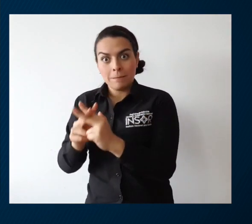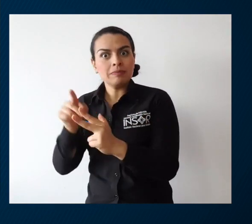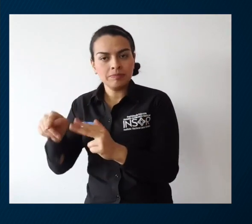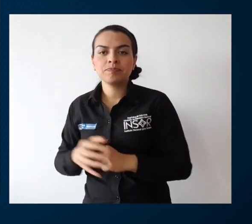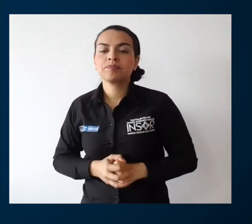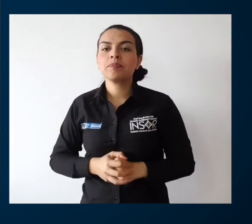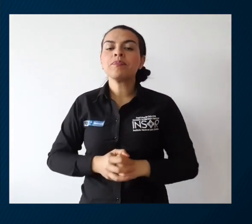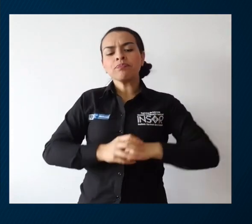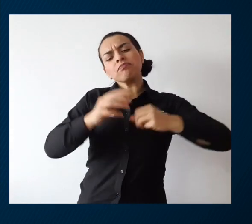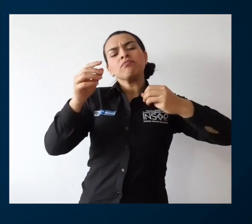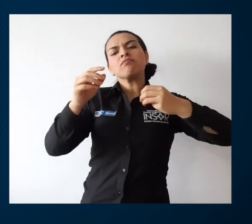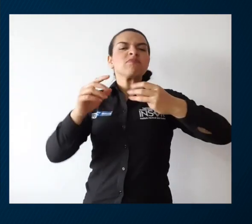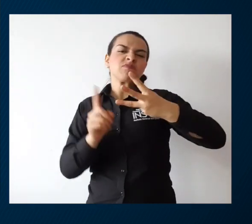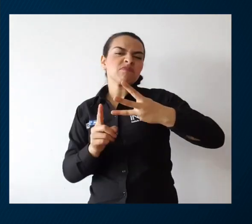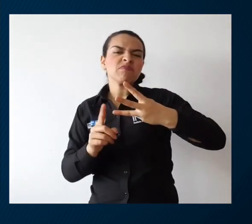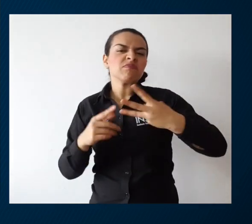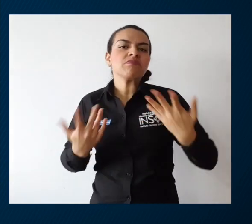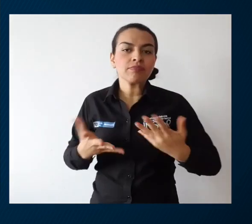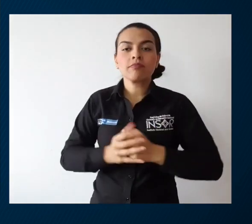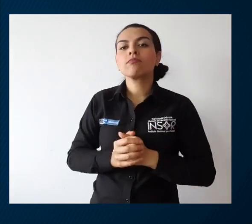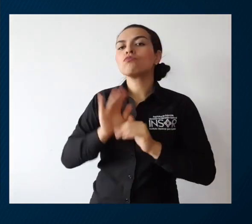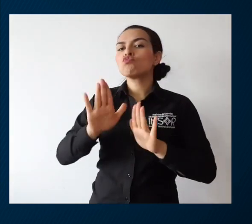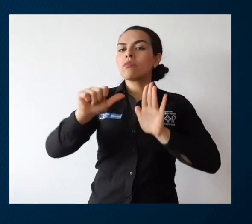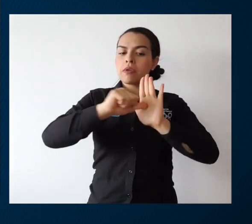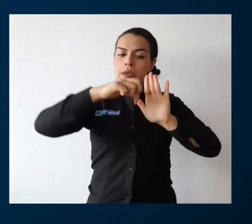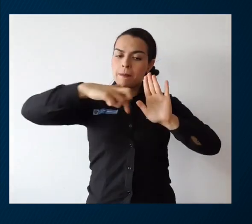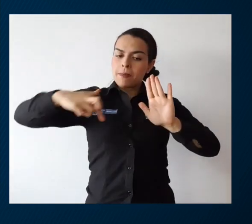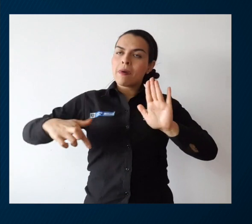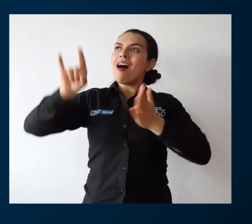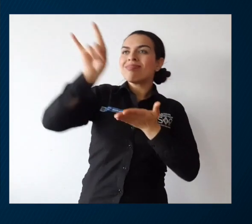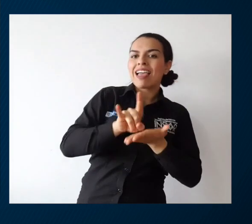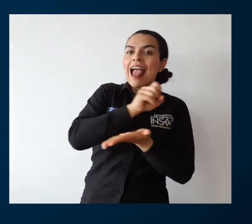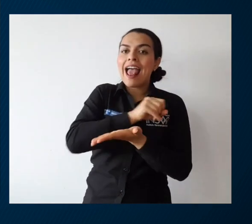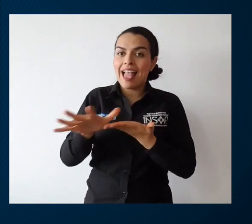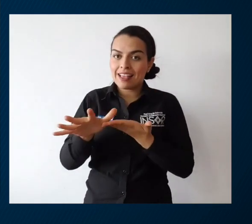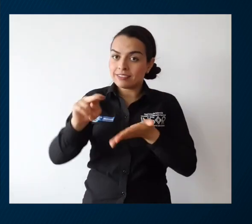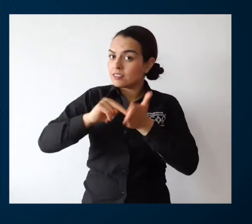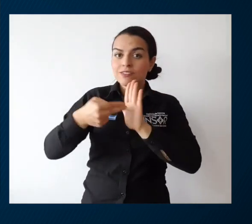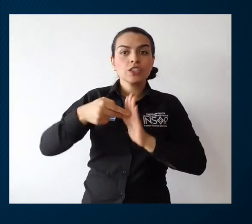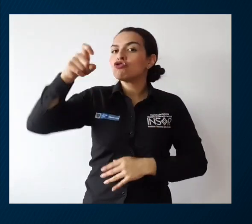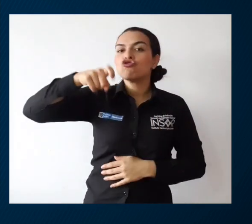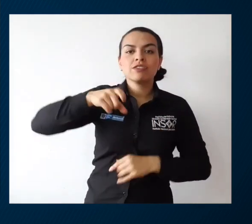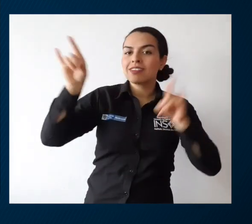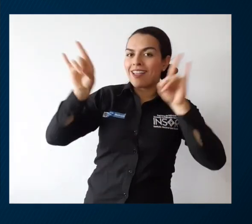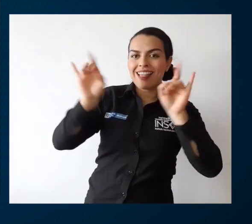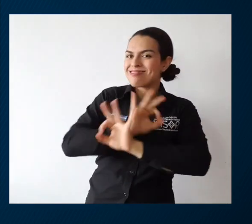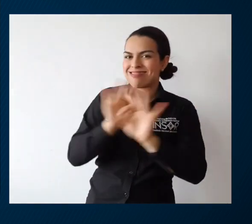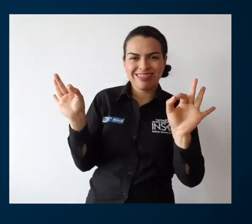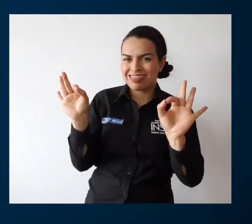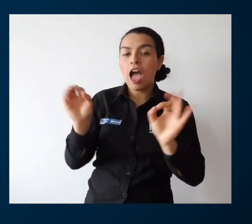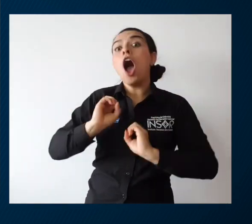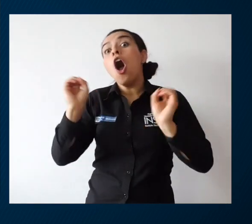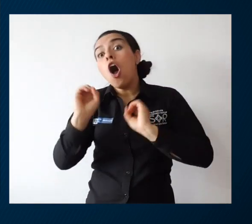la segunda y la tercera son aplicaciones aplicaciones web que puedan descargarse de forma gratuita y que no dependan de los